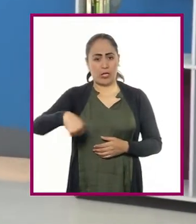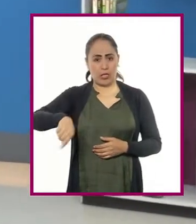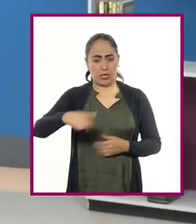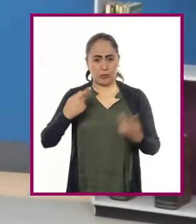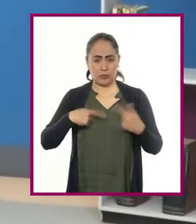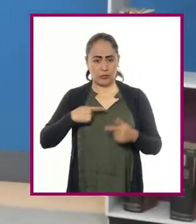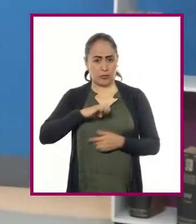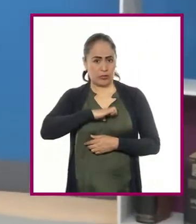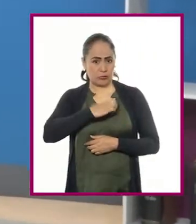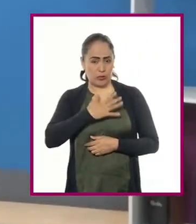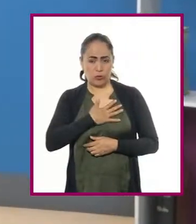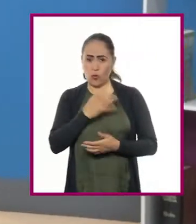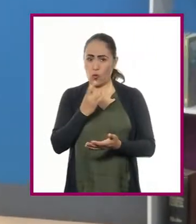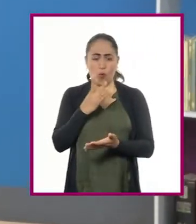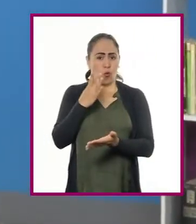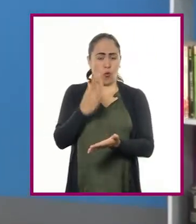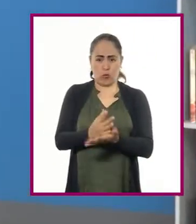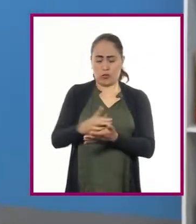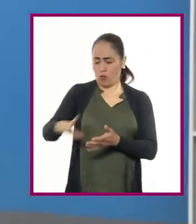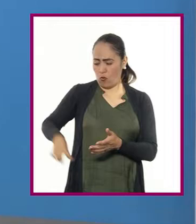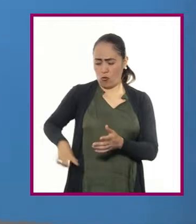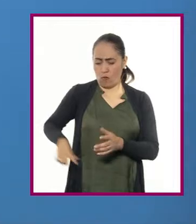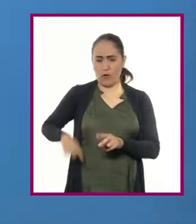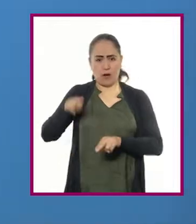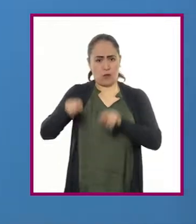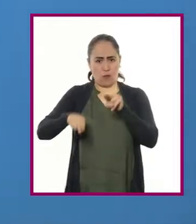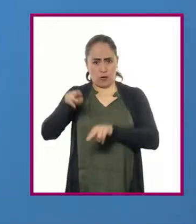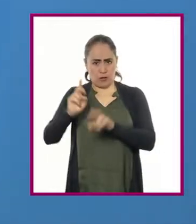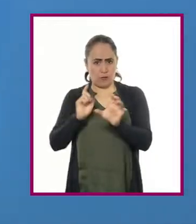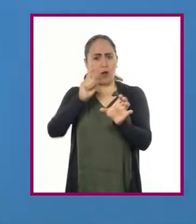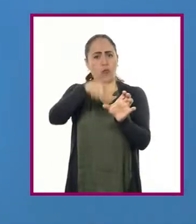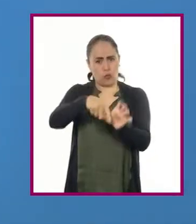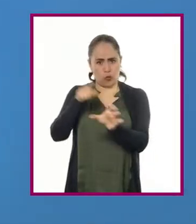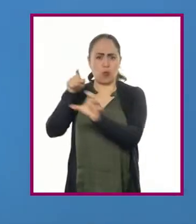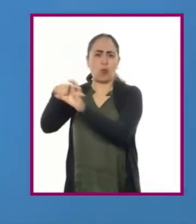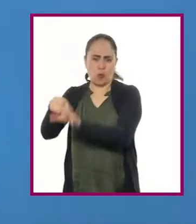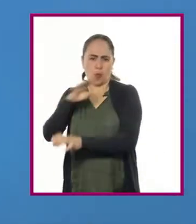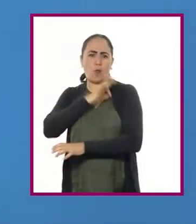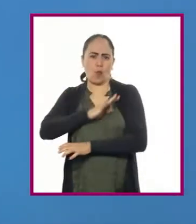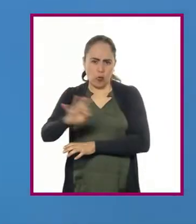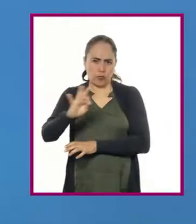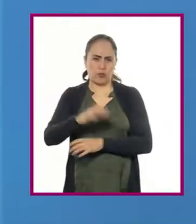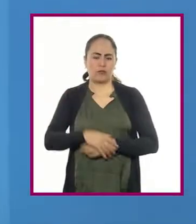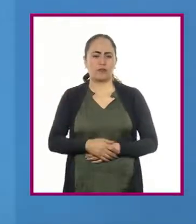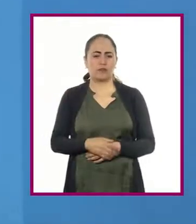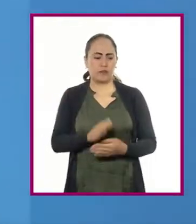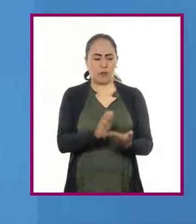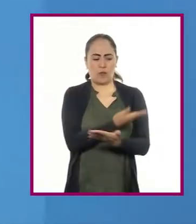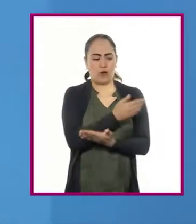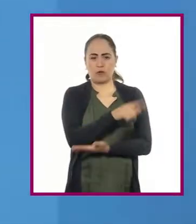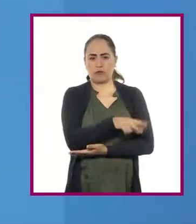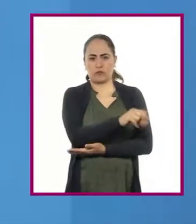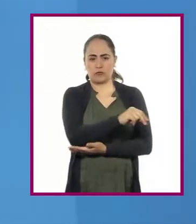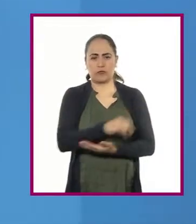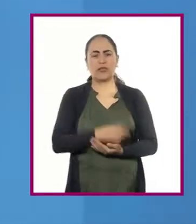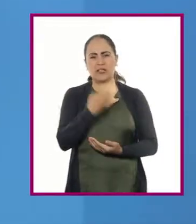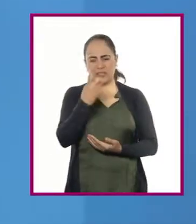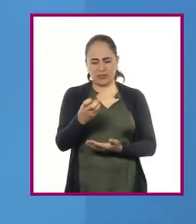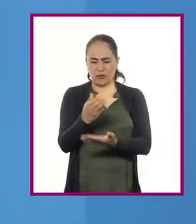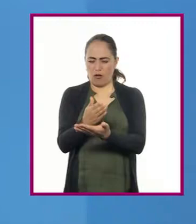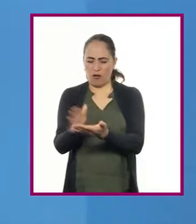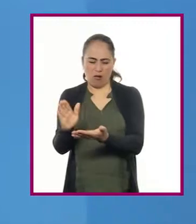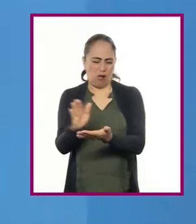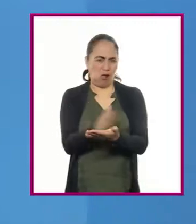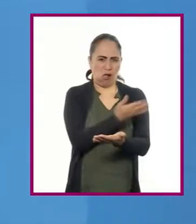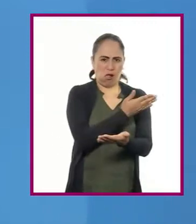podían ostentar los cargos más importantes de la administración virreinal. Esta división teórica de la sociedad